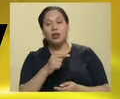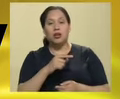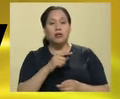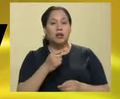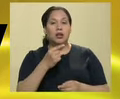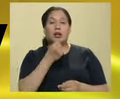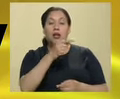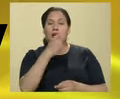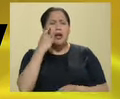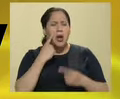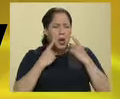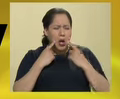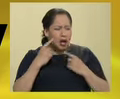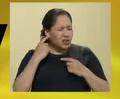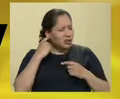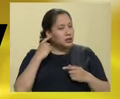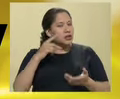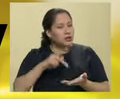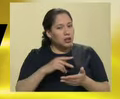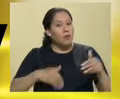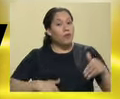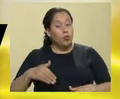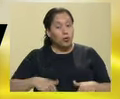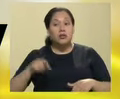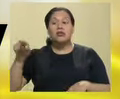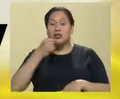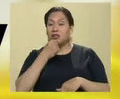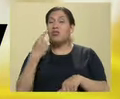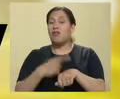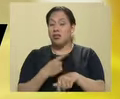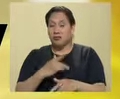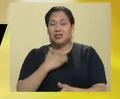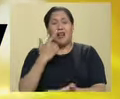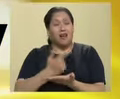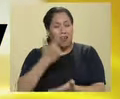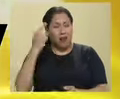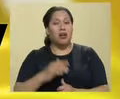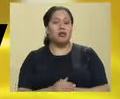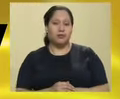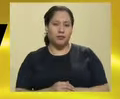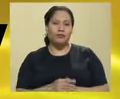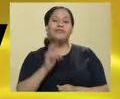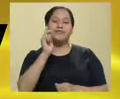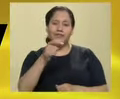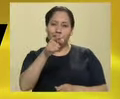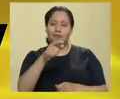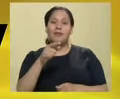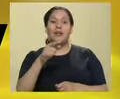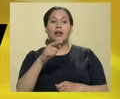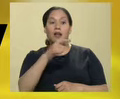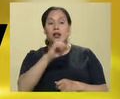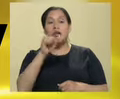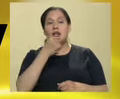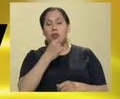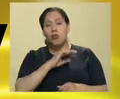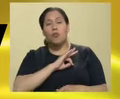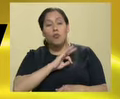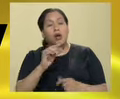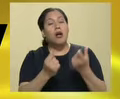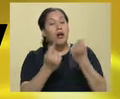perfora el tímpano de que realmente el niño se siente muy mal. Y esto puede desencadenar inclusive crisis